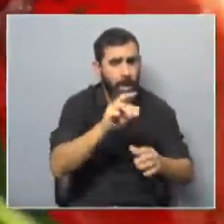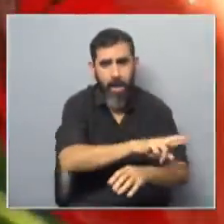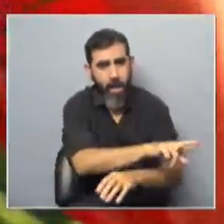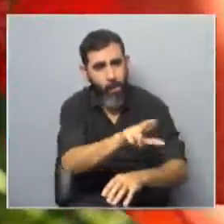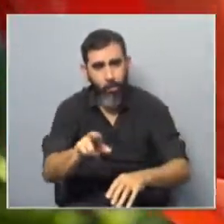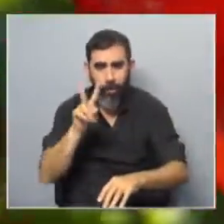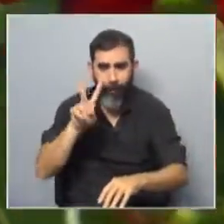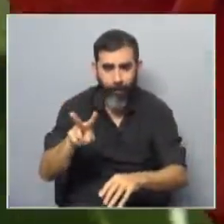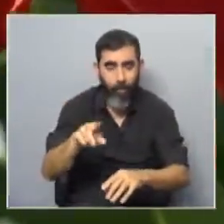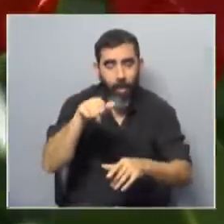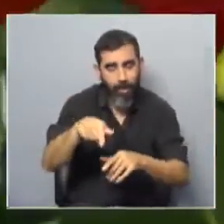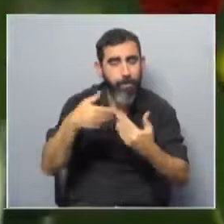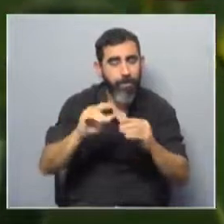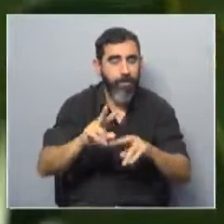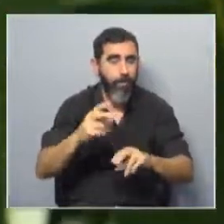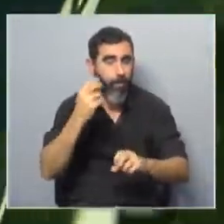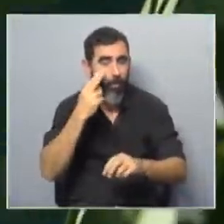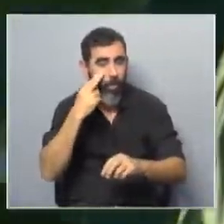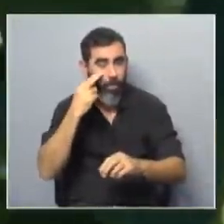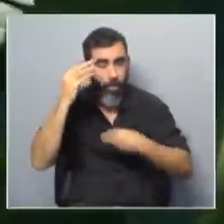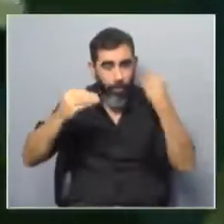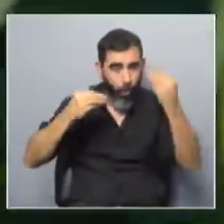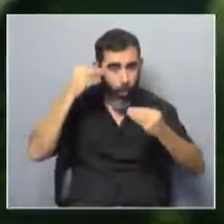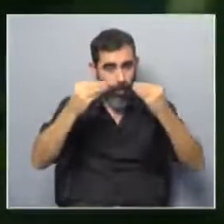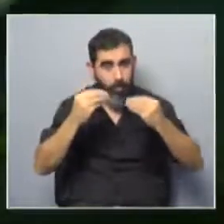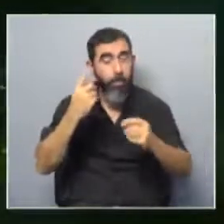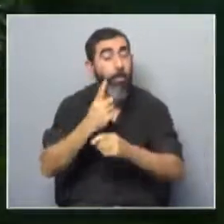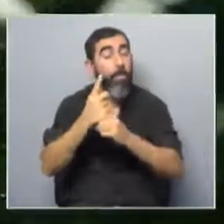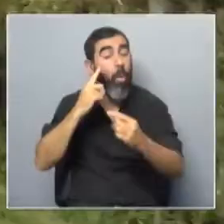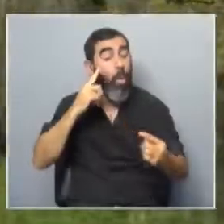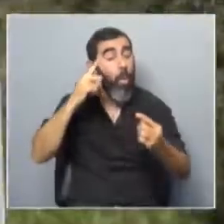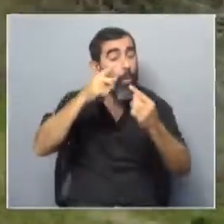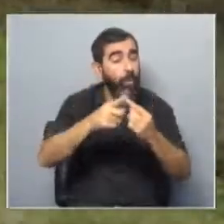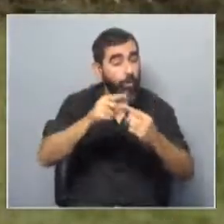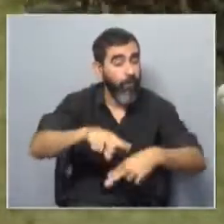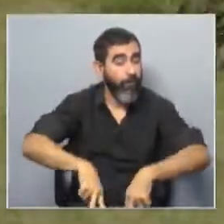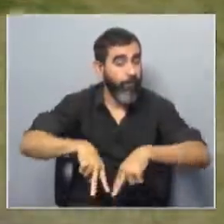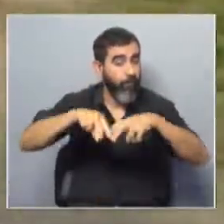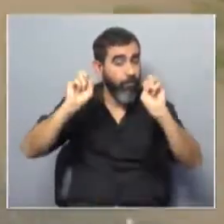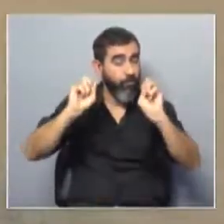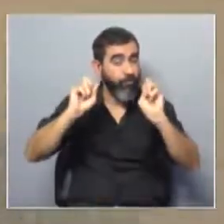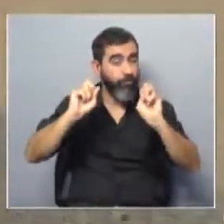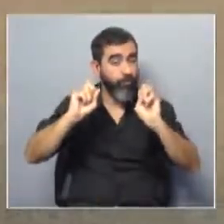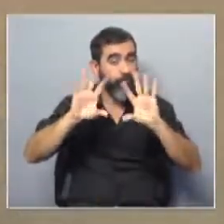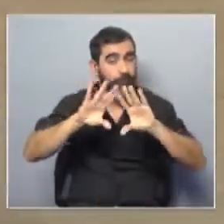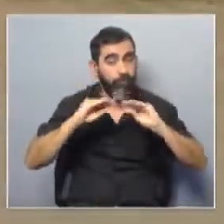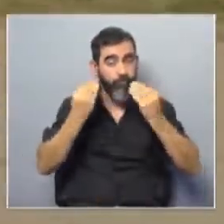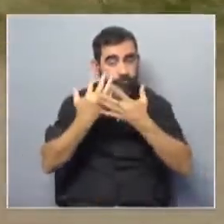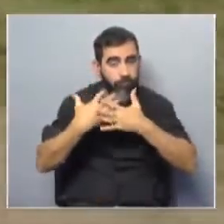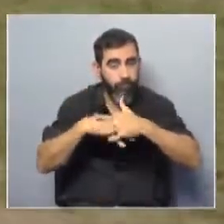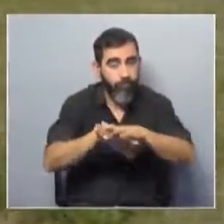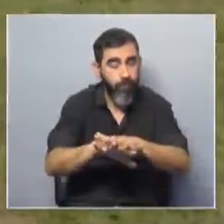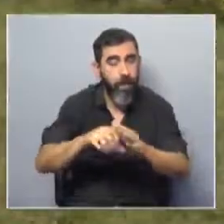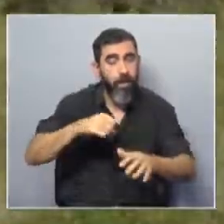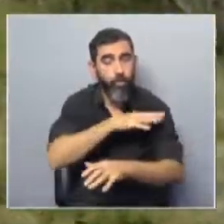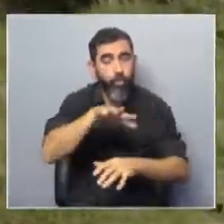carreteras. Ahí empezó la línea. Y dentro de los objetivos que nosotros nos planteamos dentro de la línea de investigación fue integrar a la sociedad